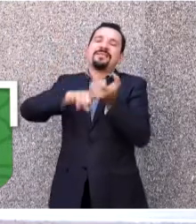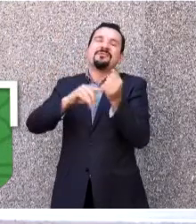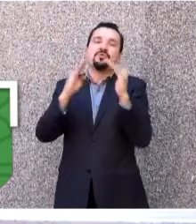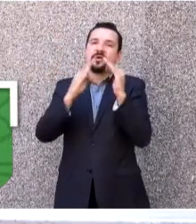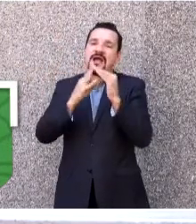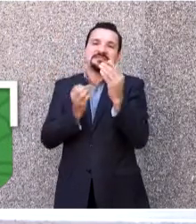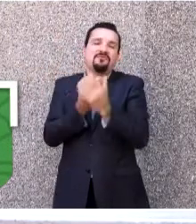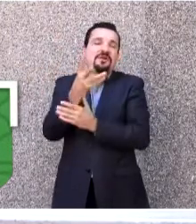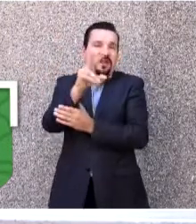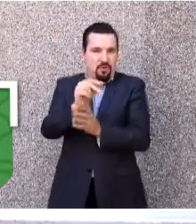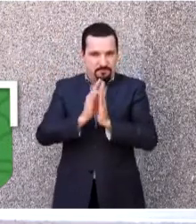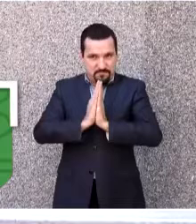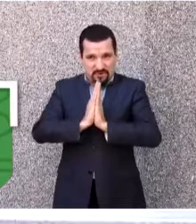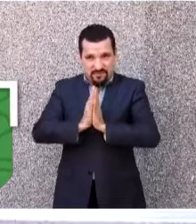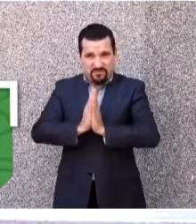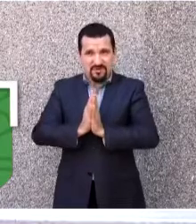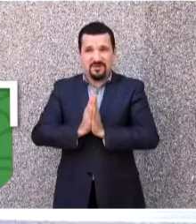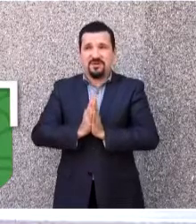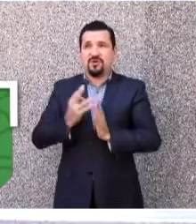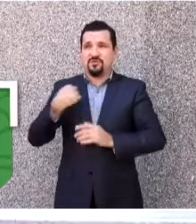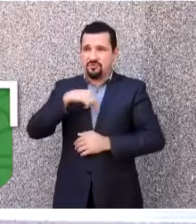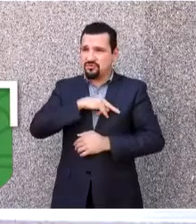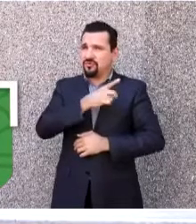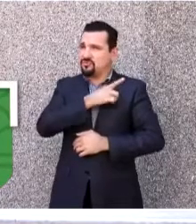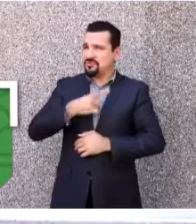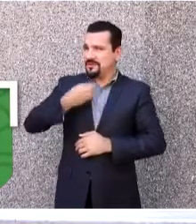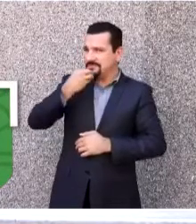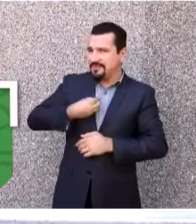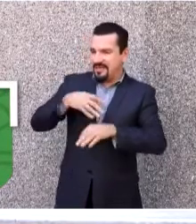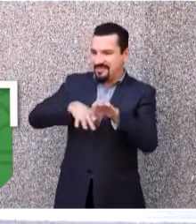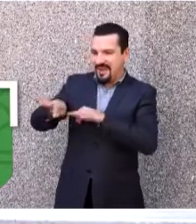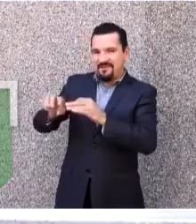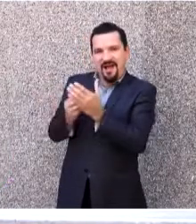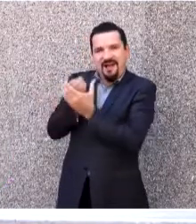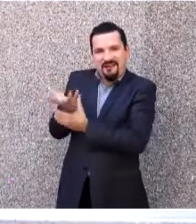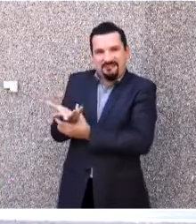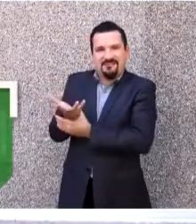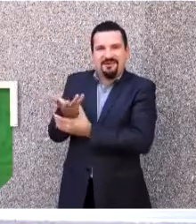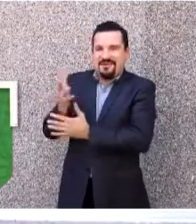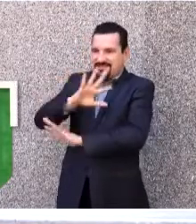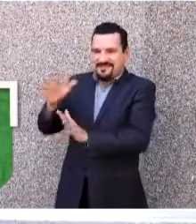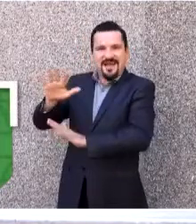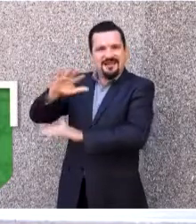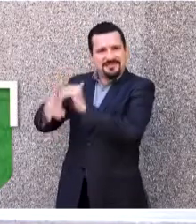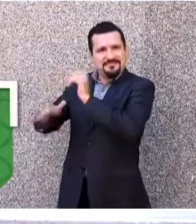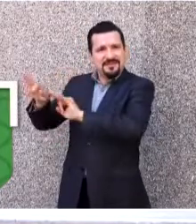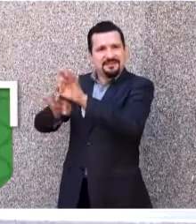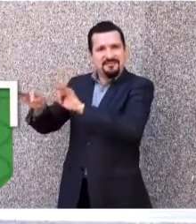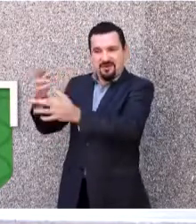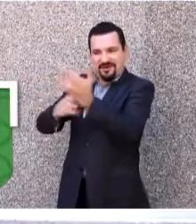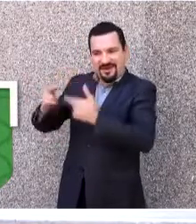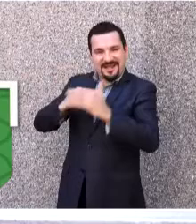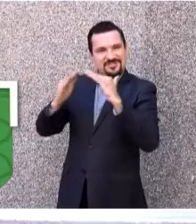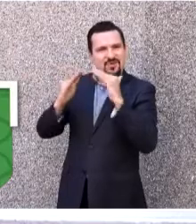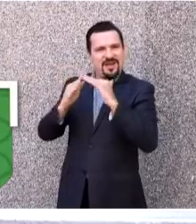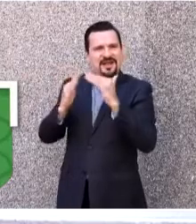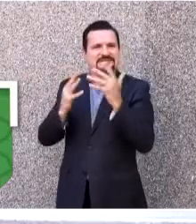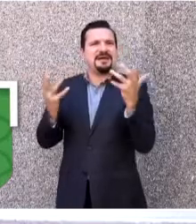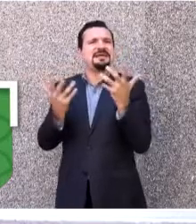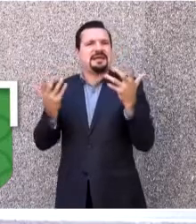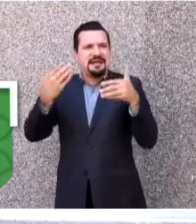que vamos a ir a trabajar, que vamos a regresar a nuestras casas, es importante